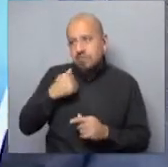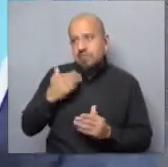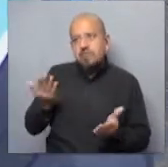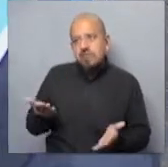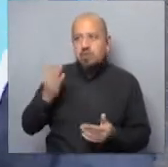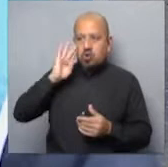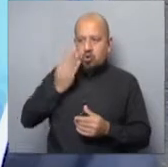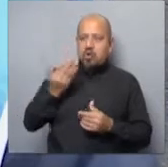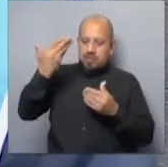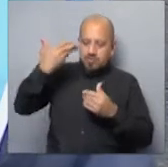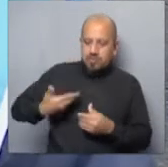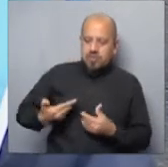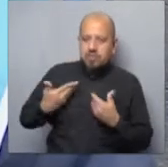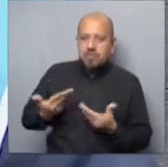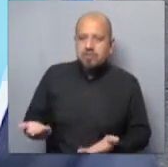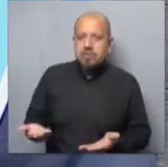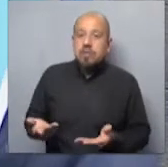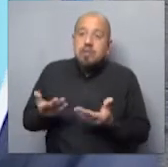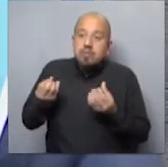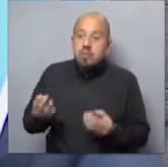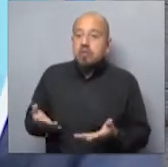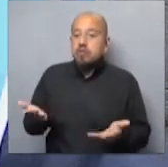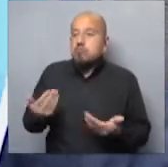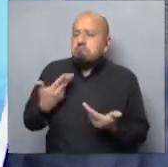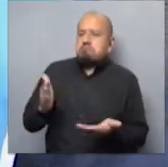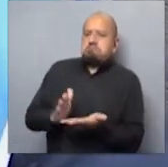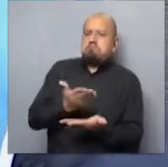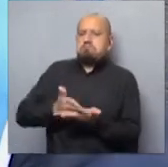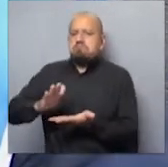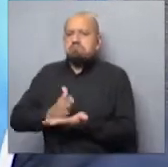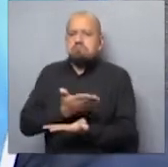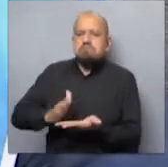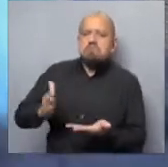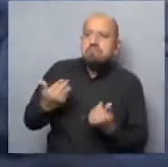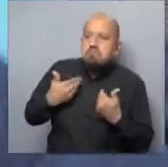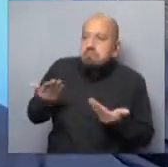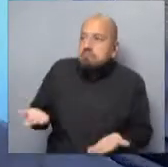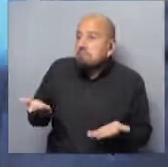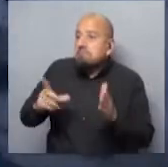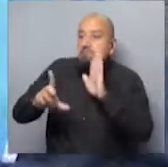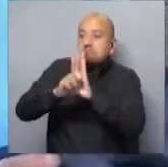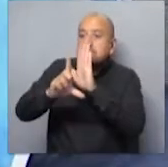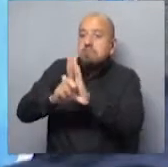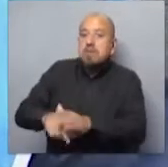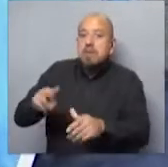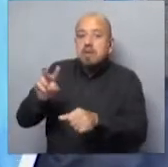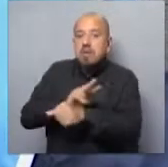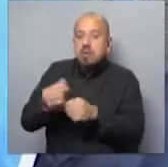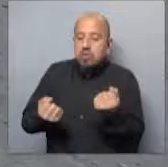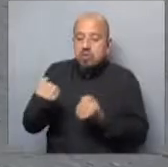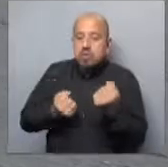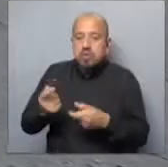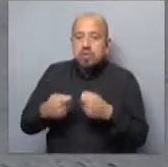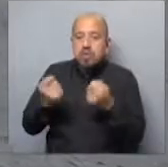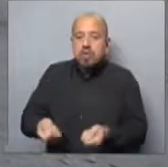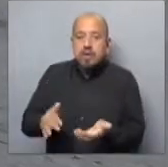lo que pedimos, porque yo no sé qué discriminación tan grande. Parece que hubiera una ley de que al cuidacoche no se le debe de dar nada.